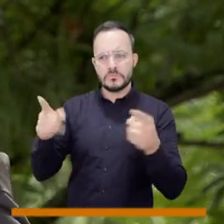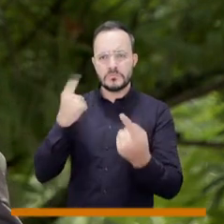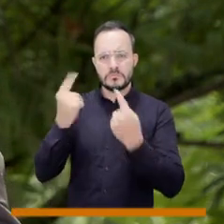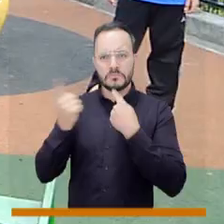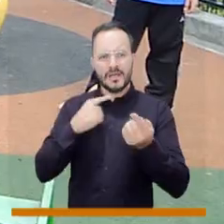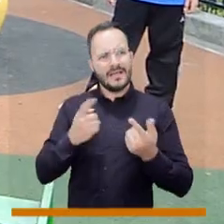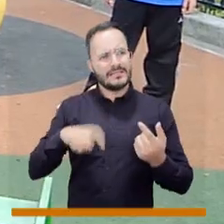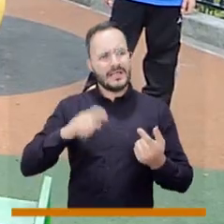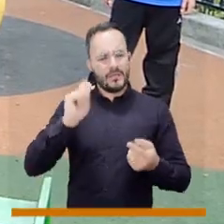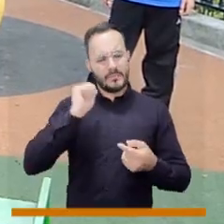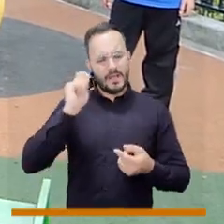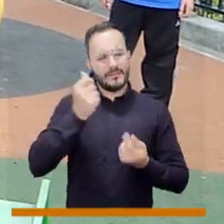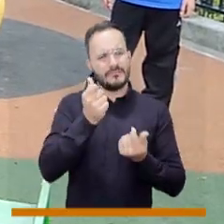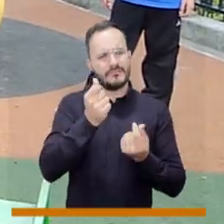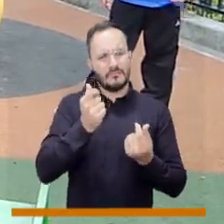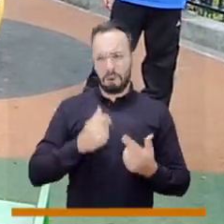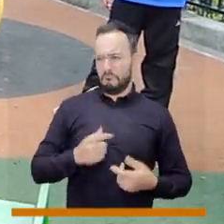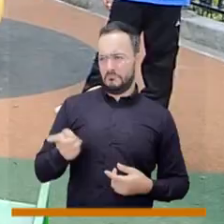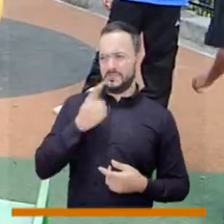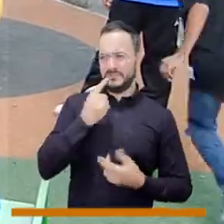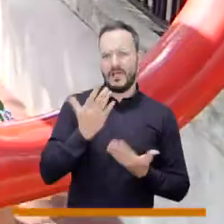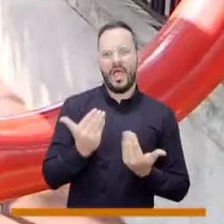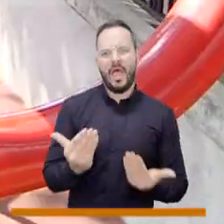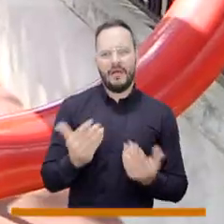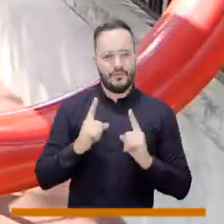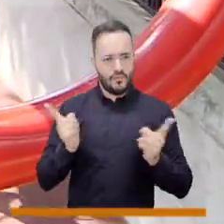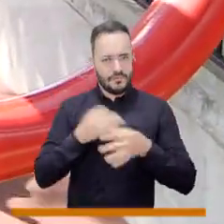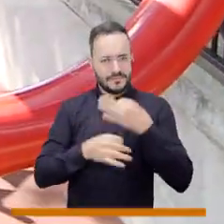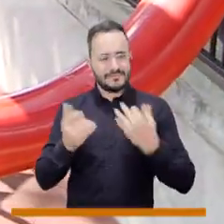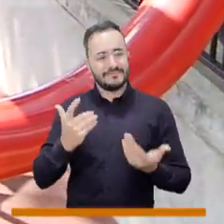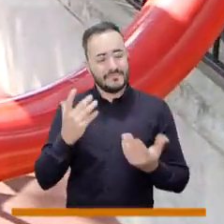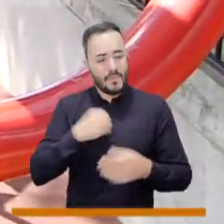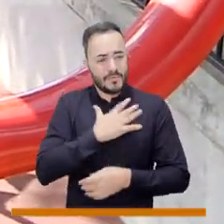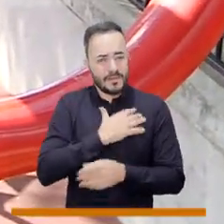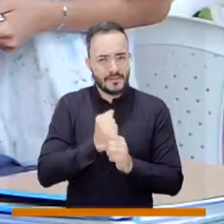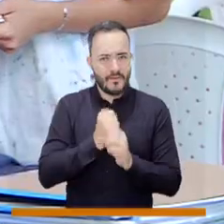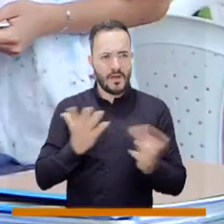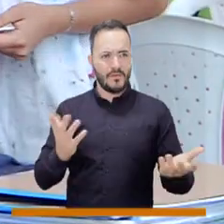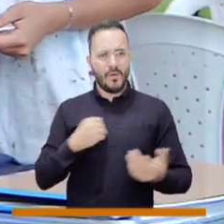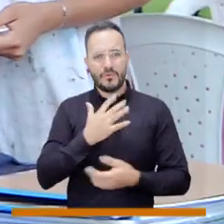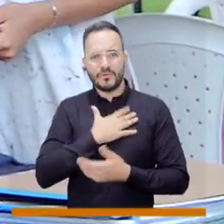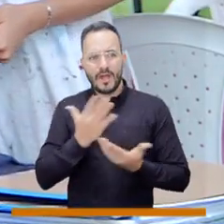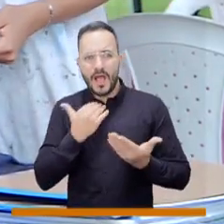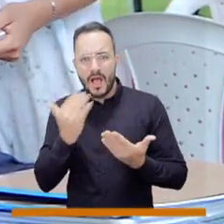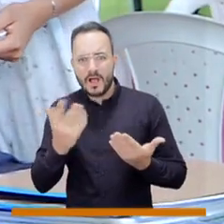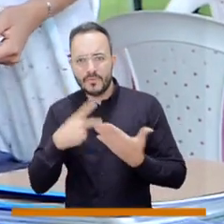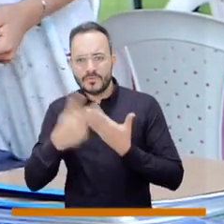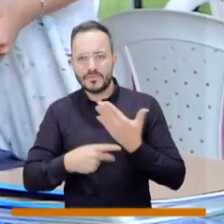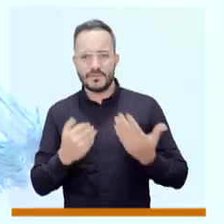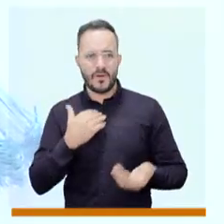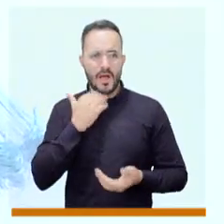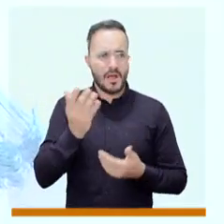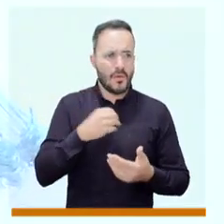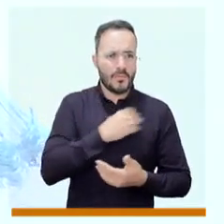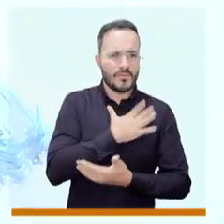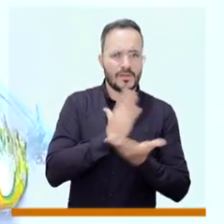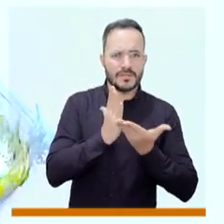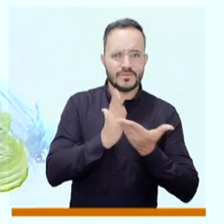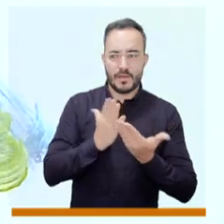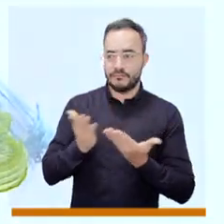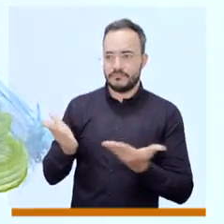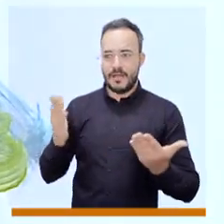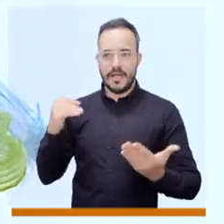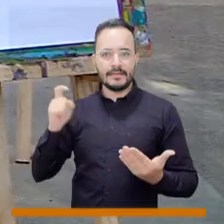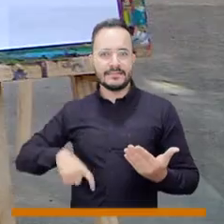los mantenga, que el Estado los sostenga, no, la gente pide oportunidades, calidad de vida, oportunidades de trabajo digno, oportunidades de educación